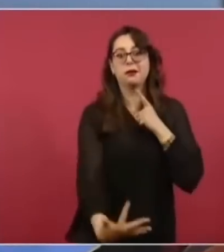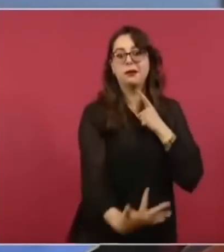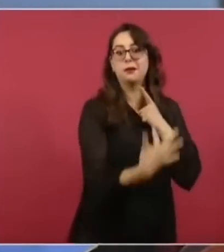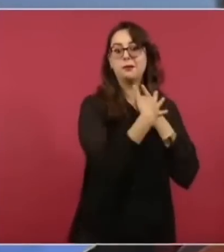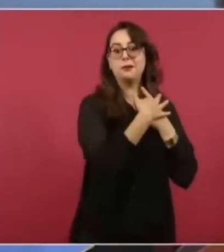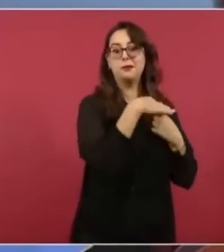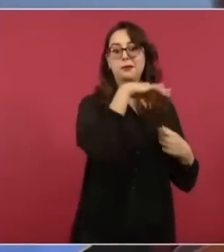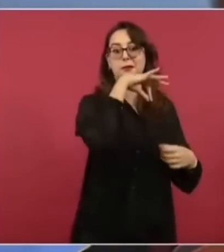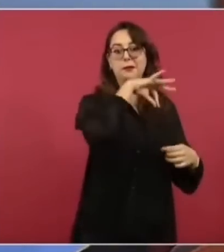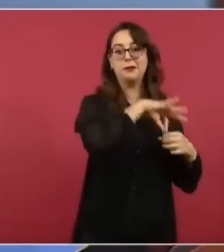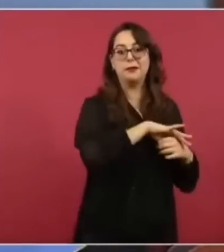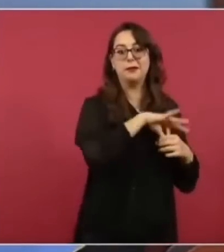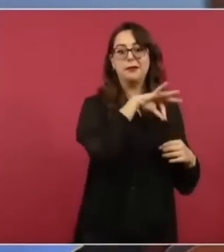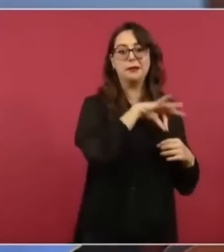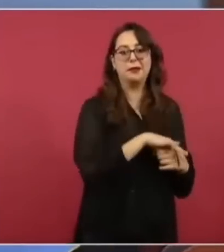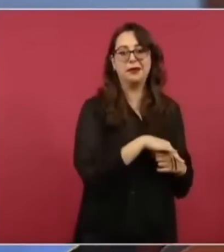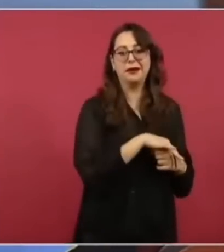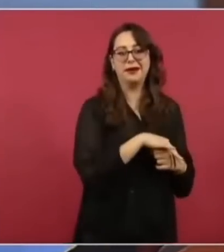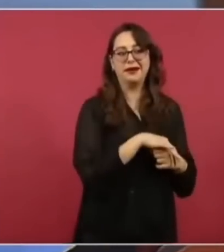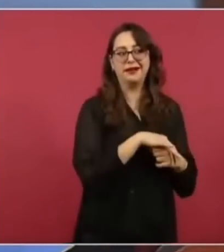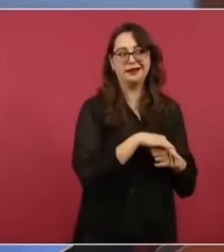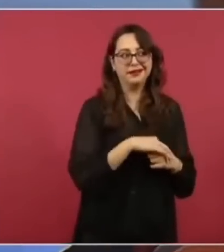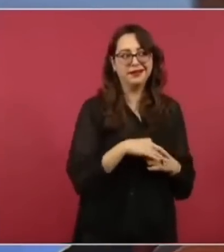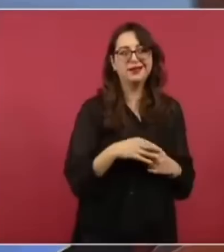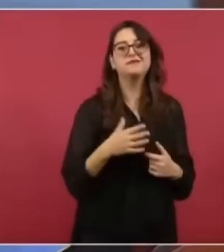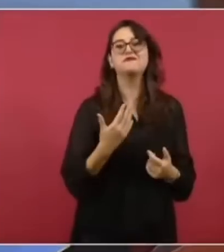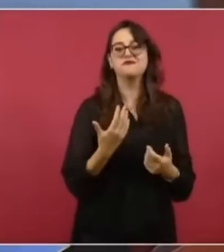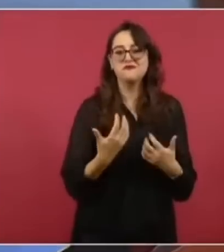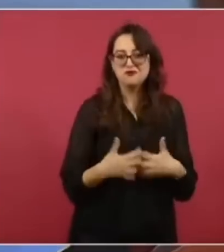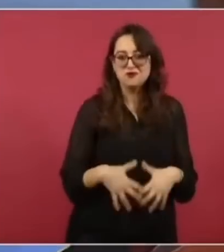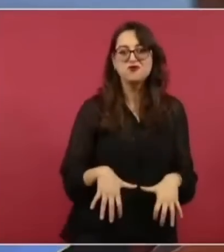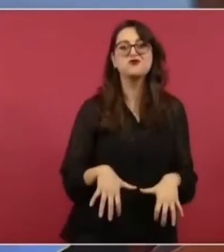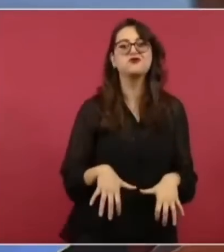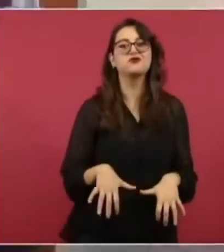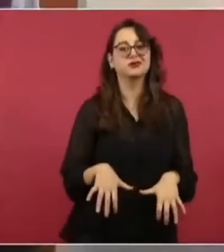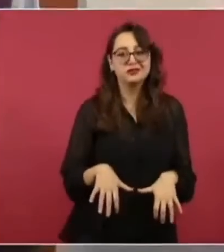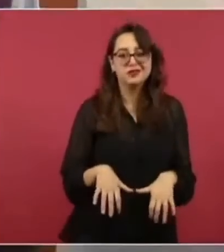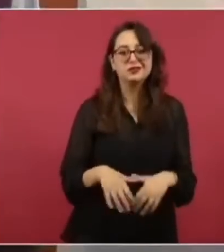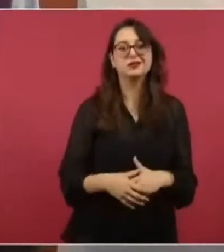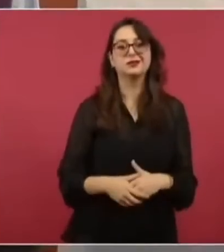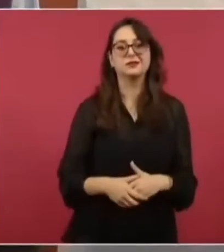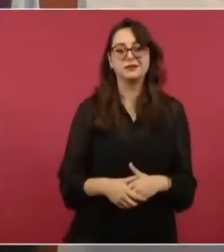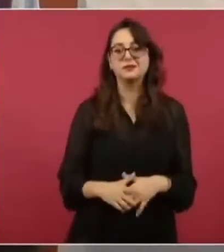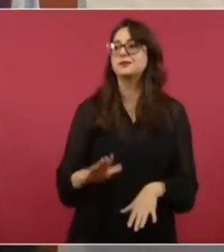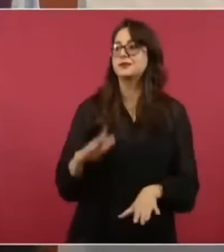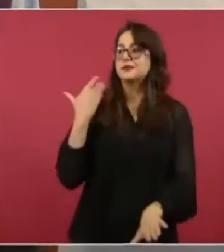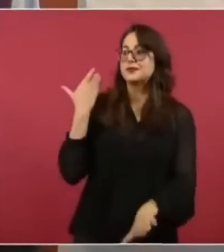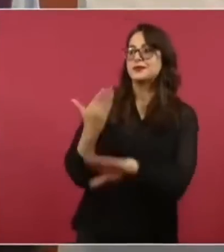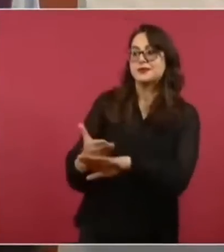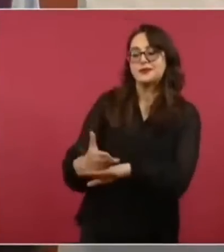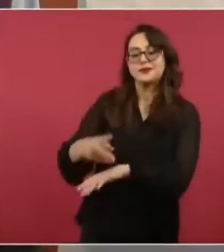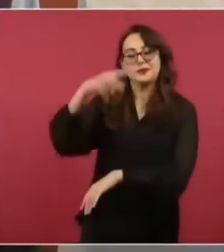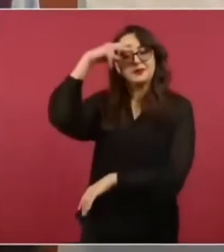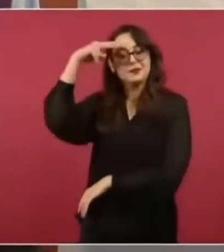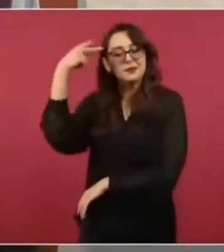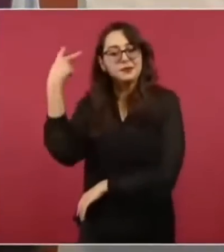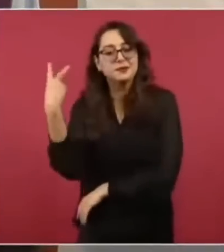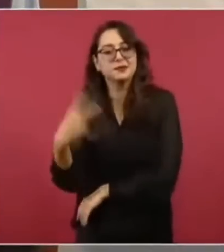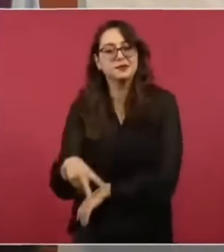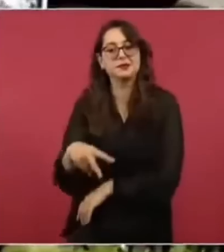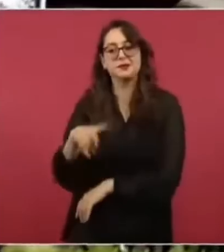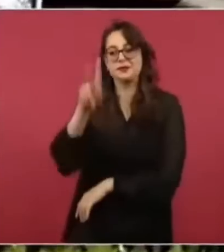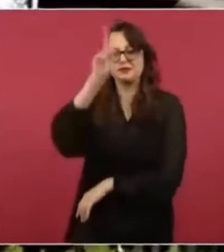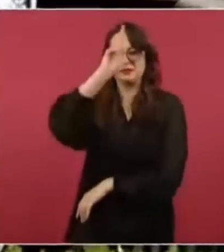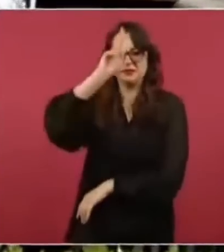de nacionalidad mexicana. El discurso de odio y